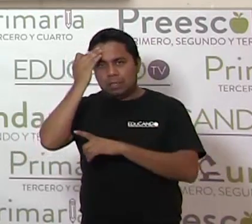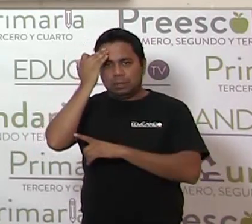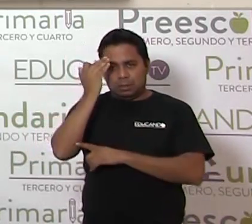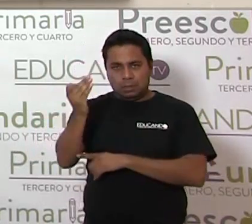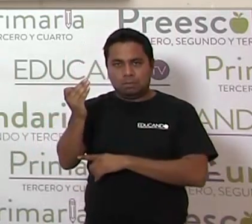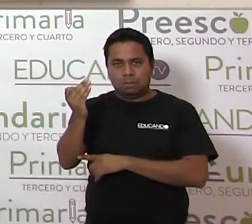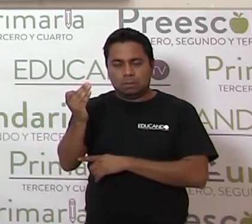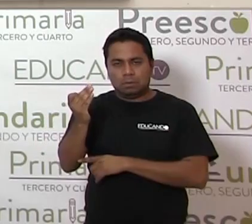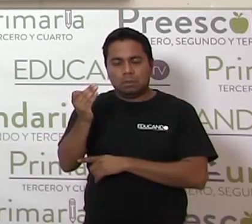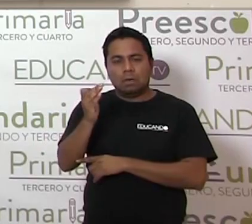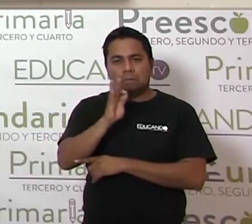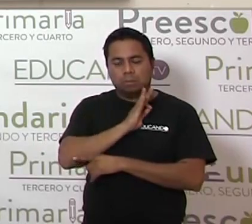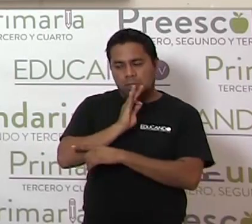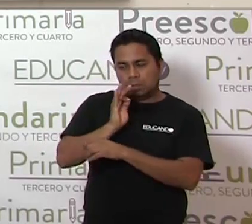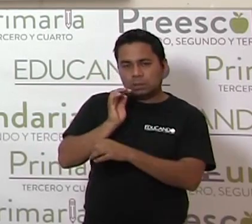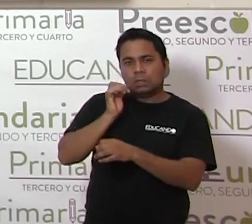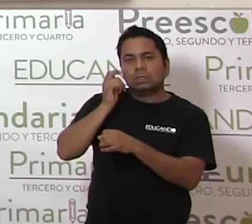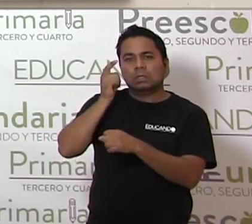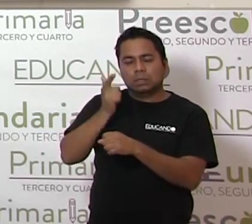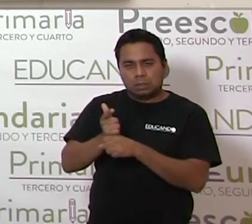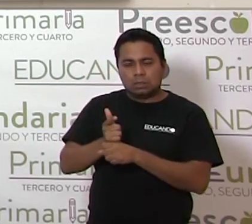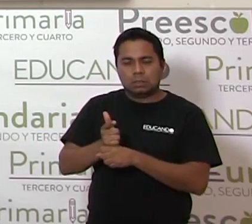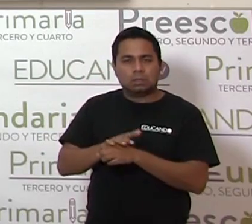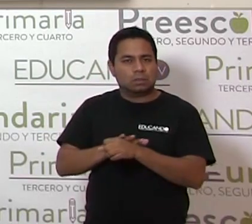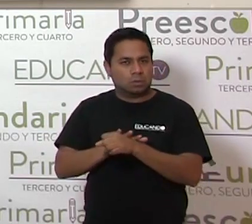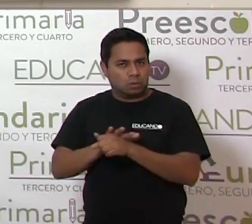a identificar nuestros